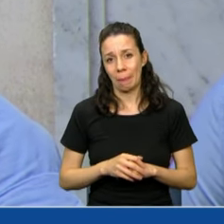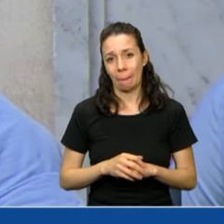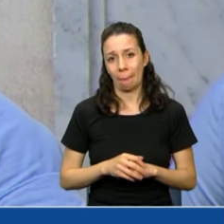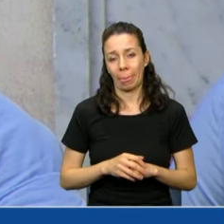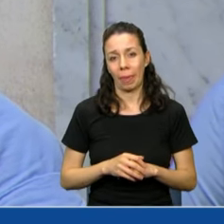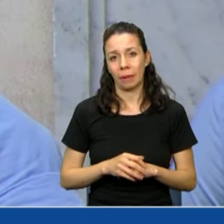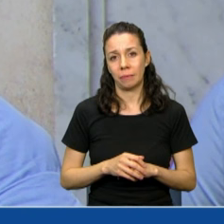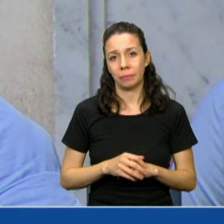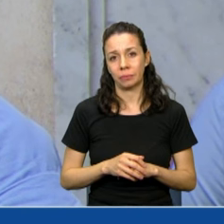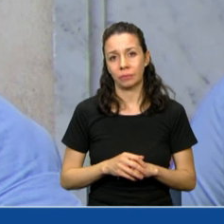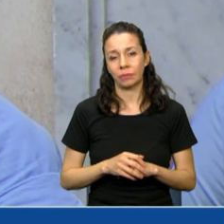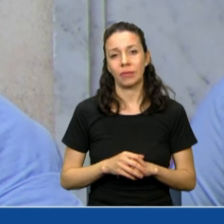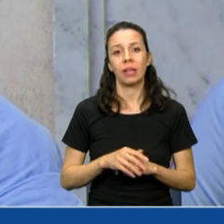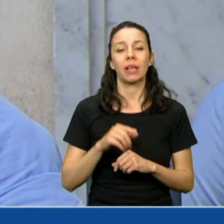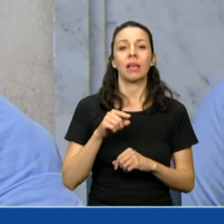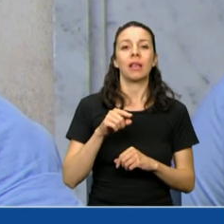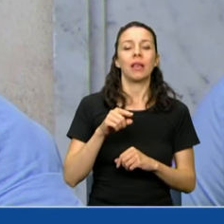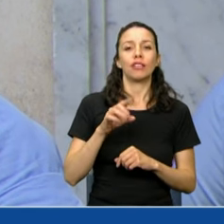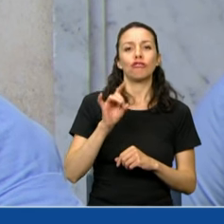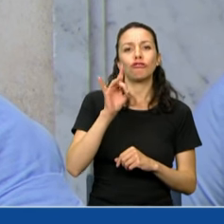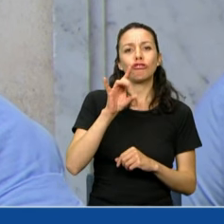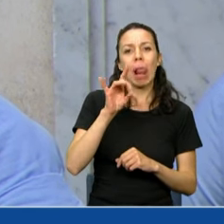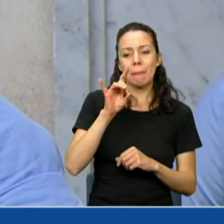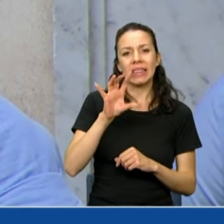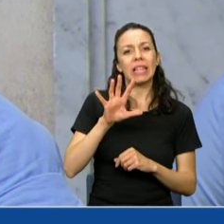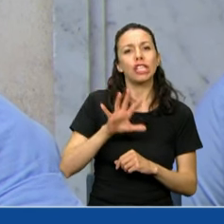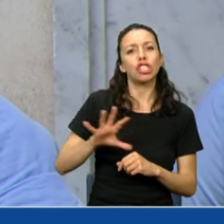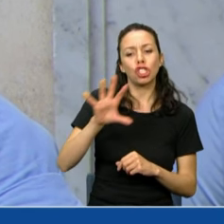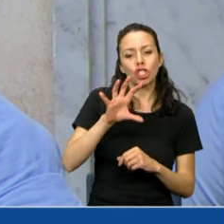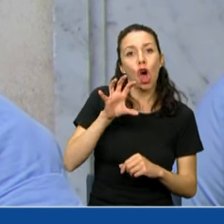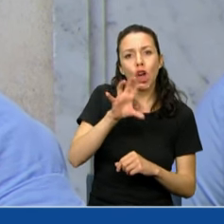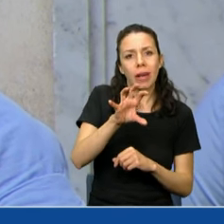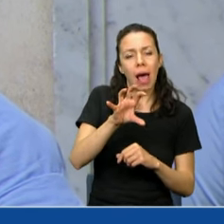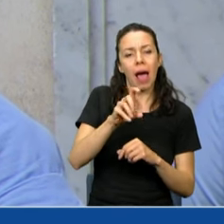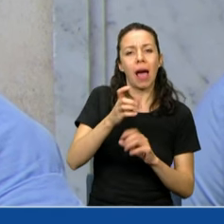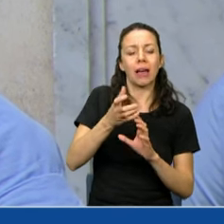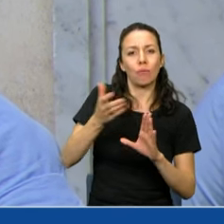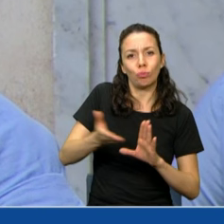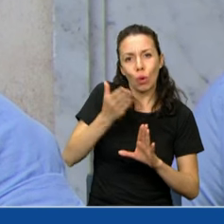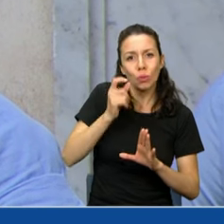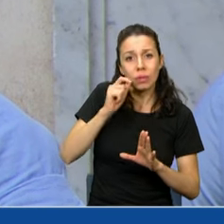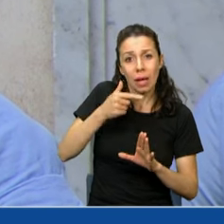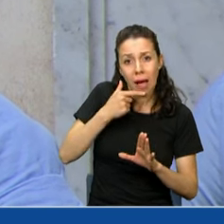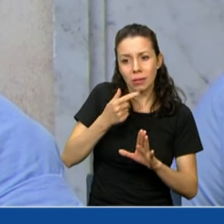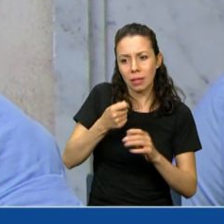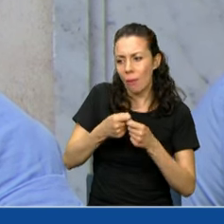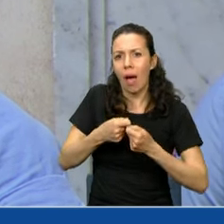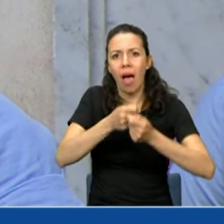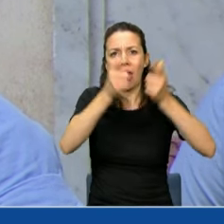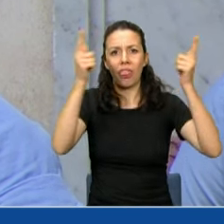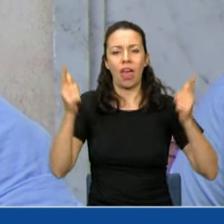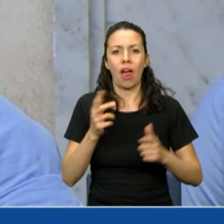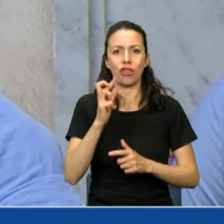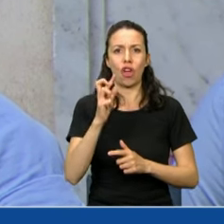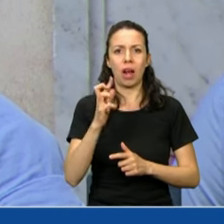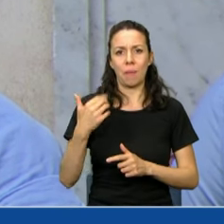a ser la zona núcleo del país quien esté aportando de su gran mayoría de esos dólares a la República Argentina sino que además esta